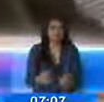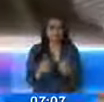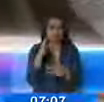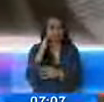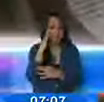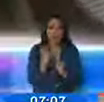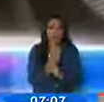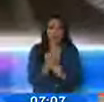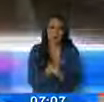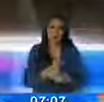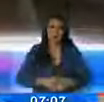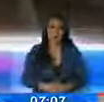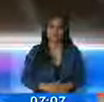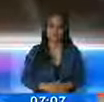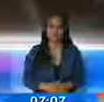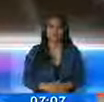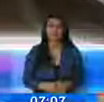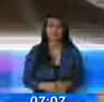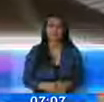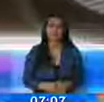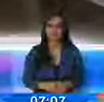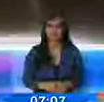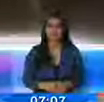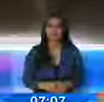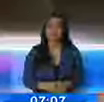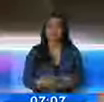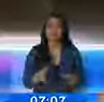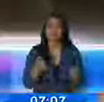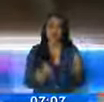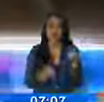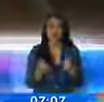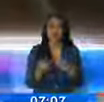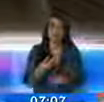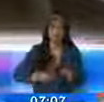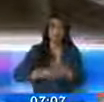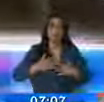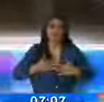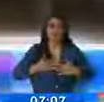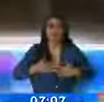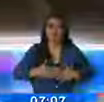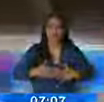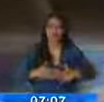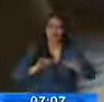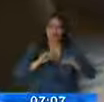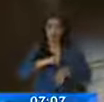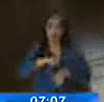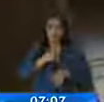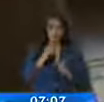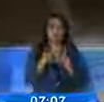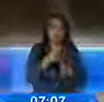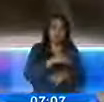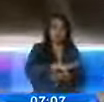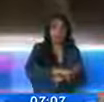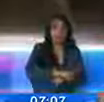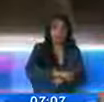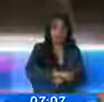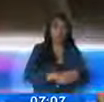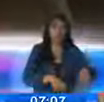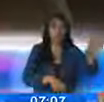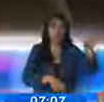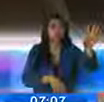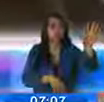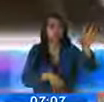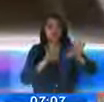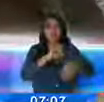nacional me dieron recuperando mi vehículo después de unas 7 horas ya mi vehículo ya